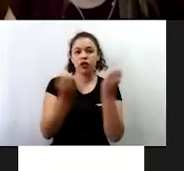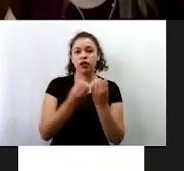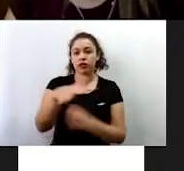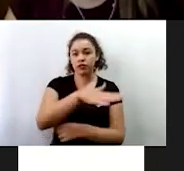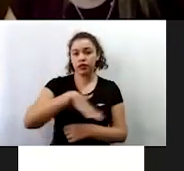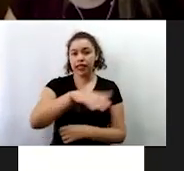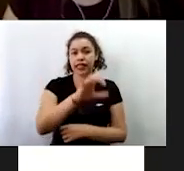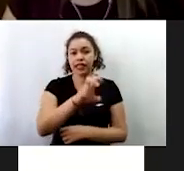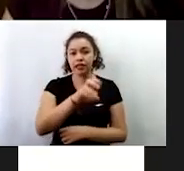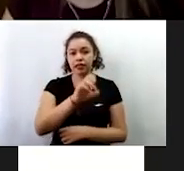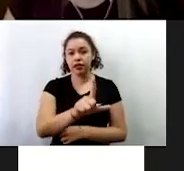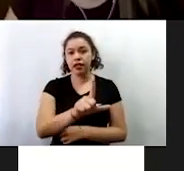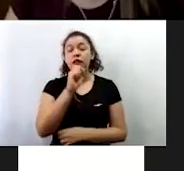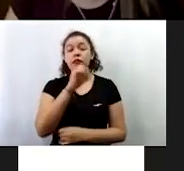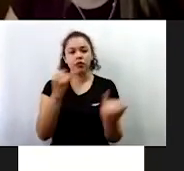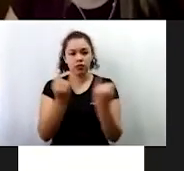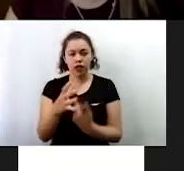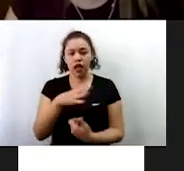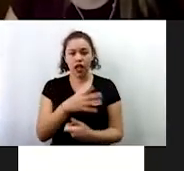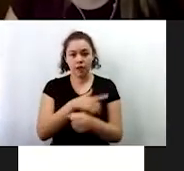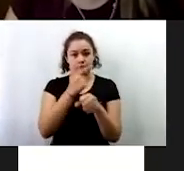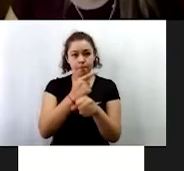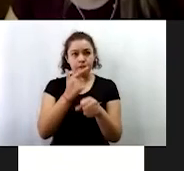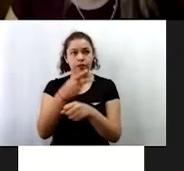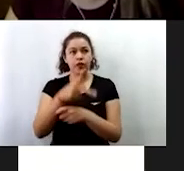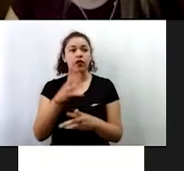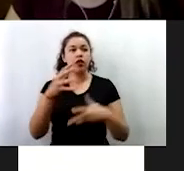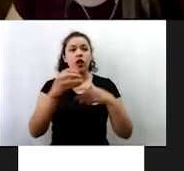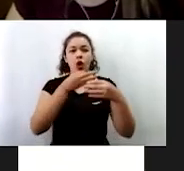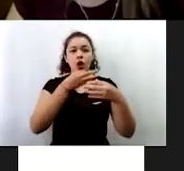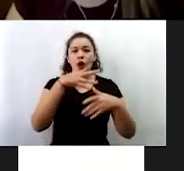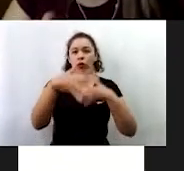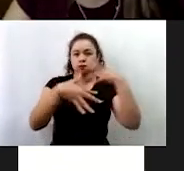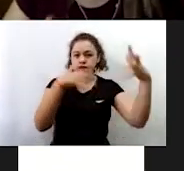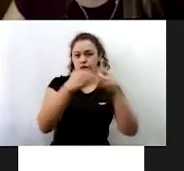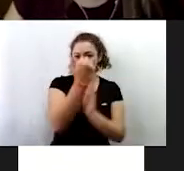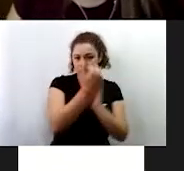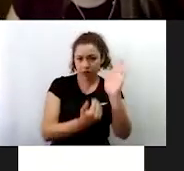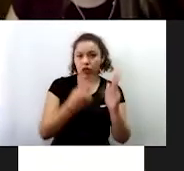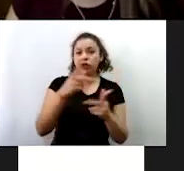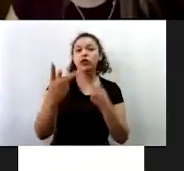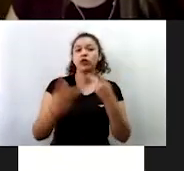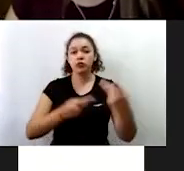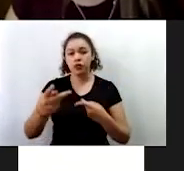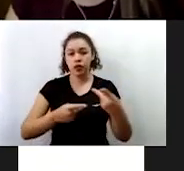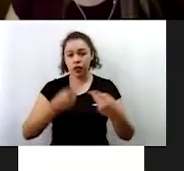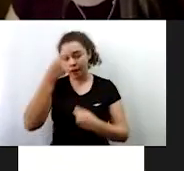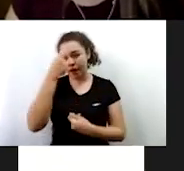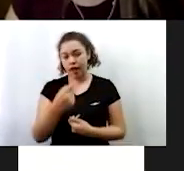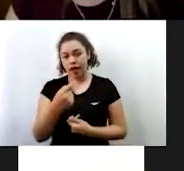de la sociedad civil también tienen que identificar su plan de reducción de emisiones, sus propios planes para contribuir a